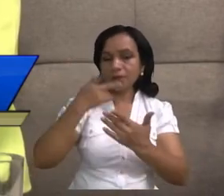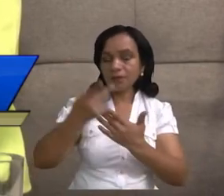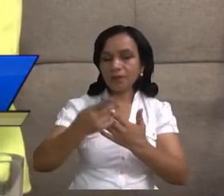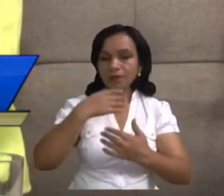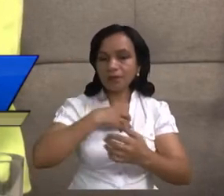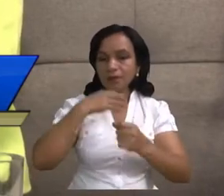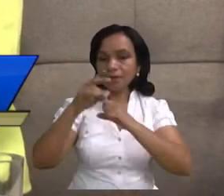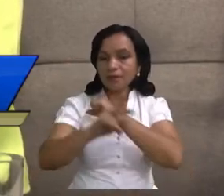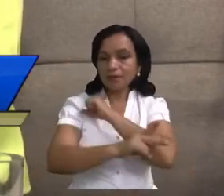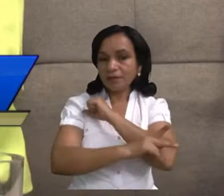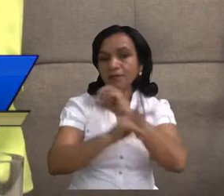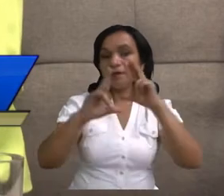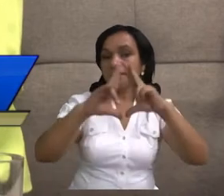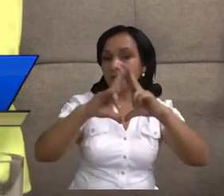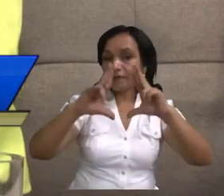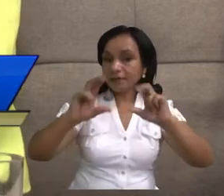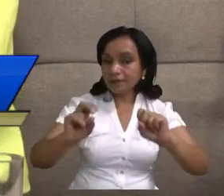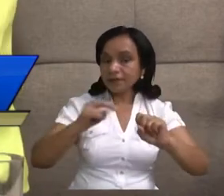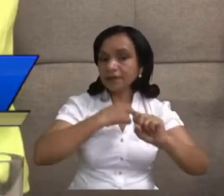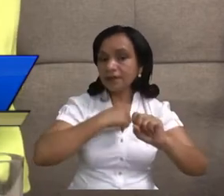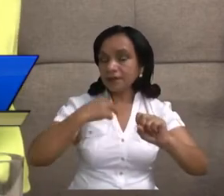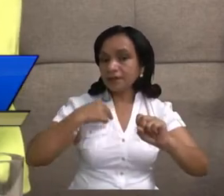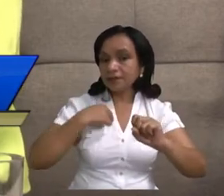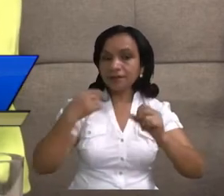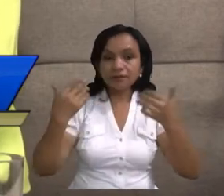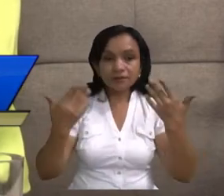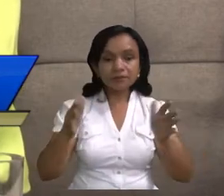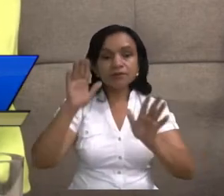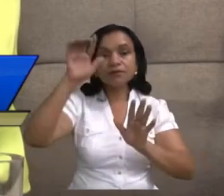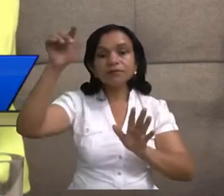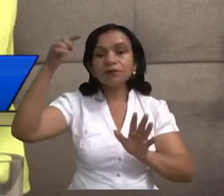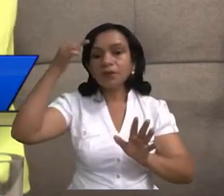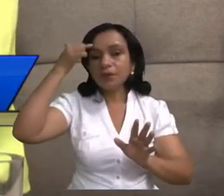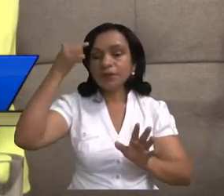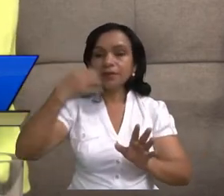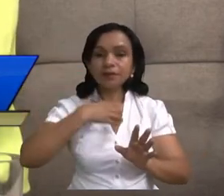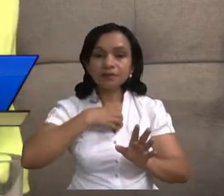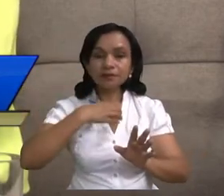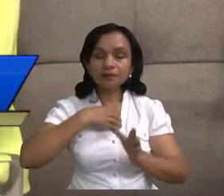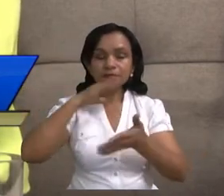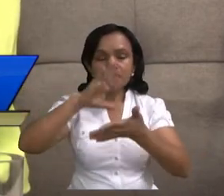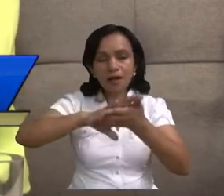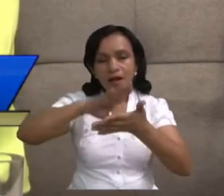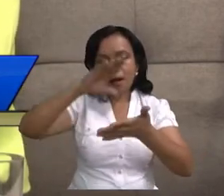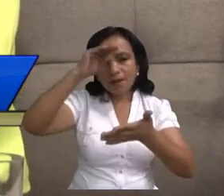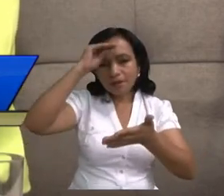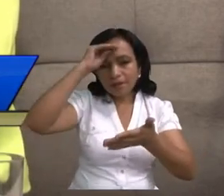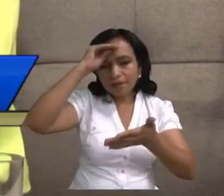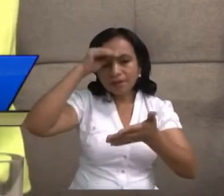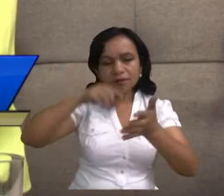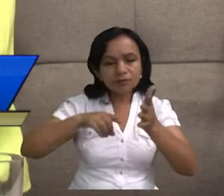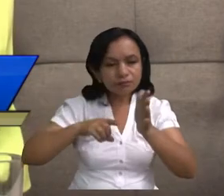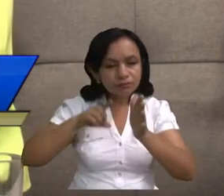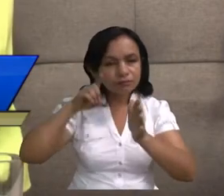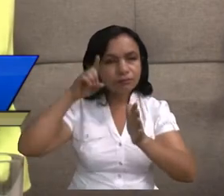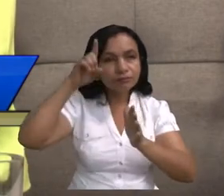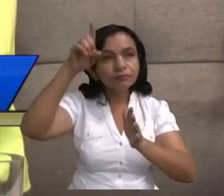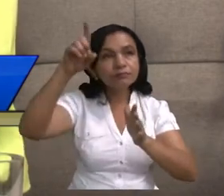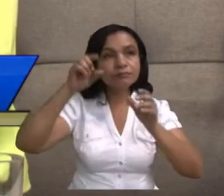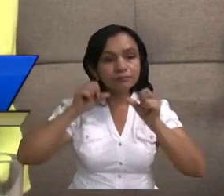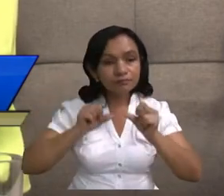país, que es el que se ha creado, ¿verdad?, desde nuestro gobierno, que es el programa de Aprender, Emprender, Prosperar,